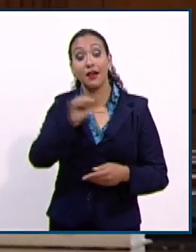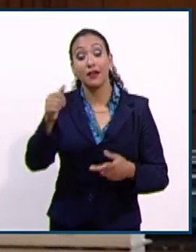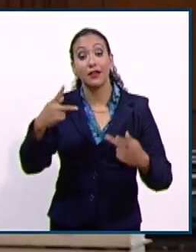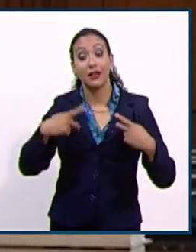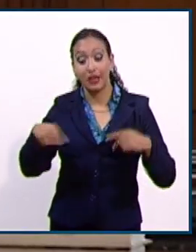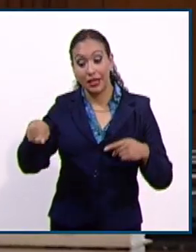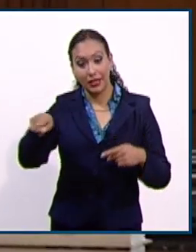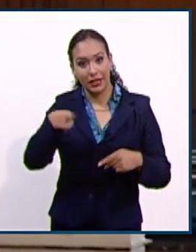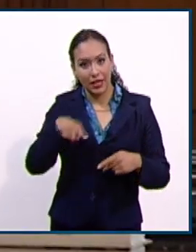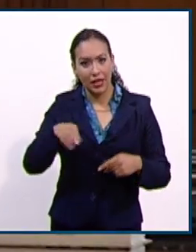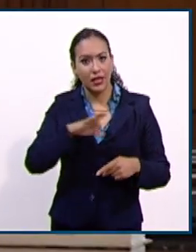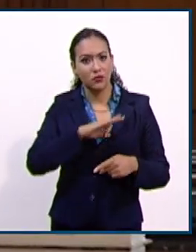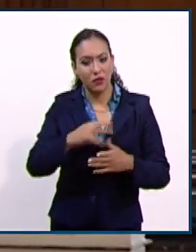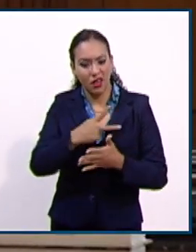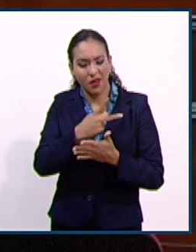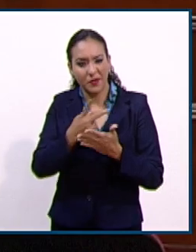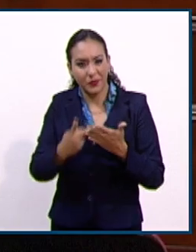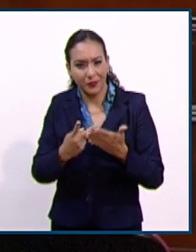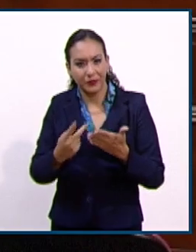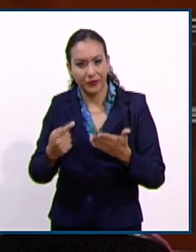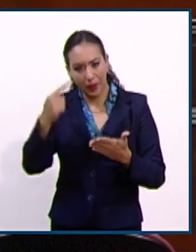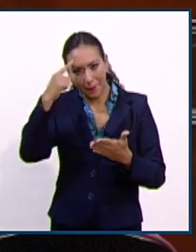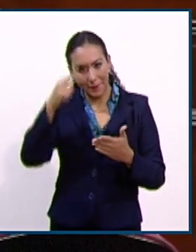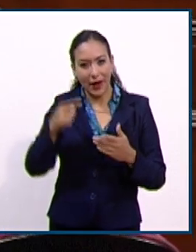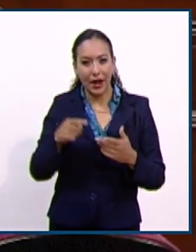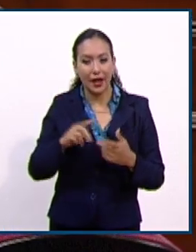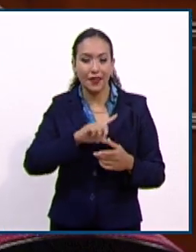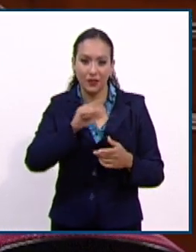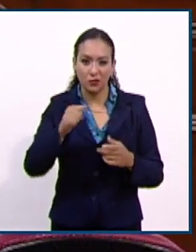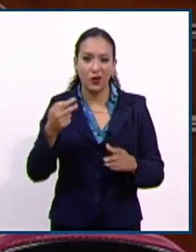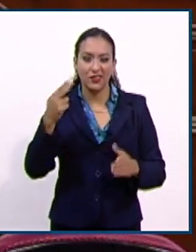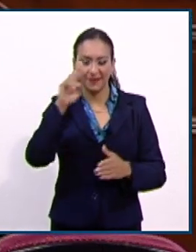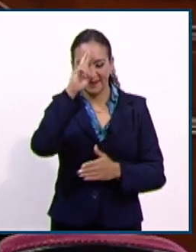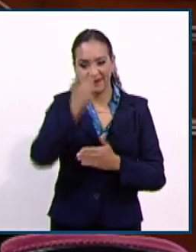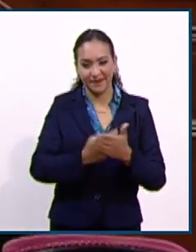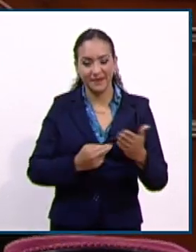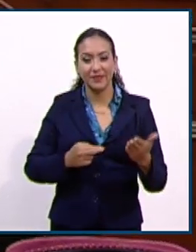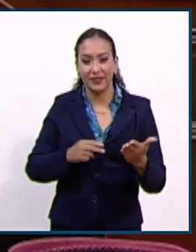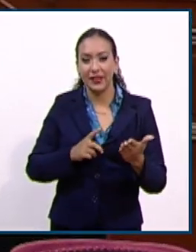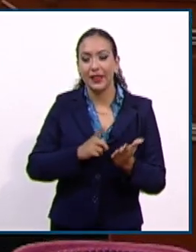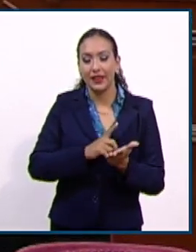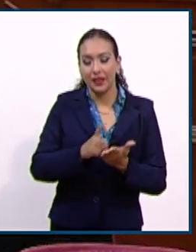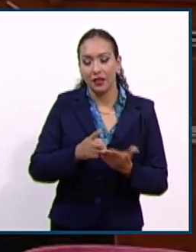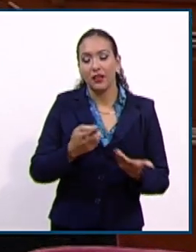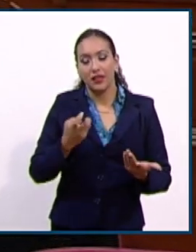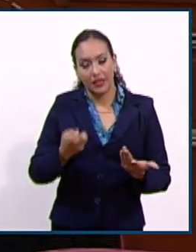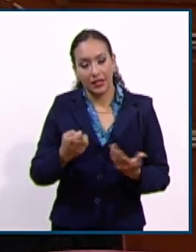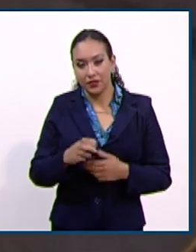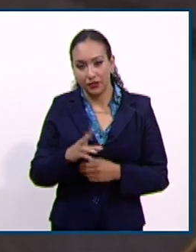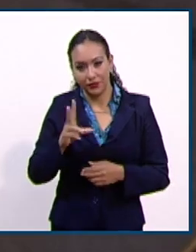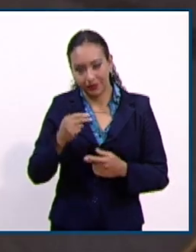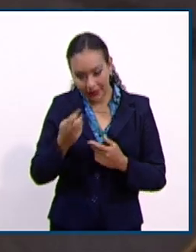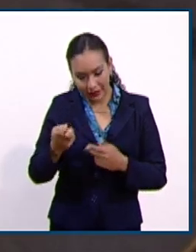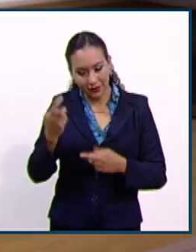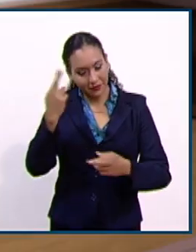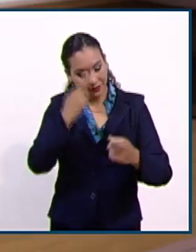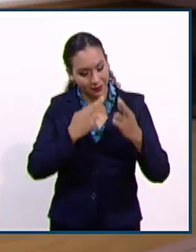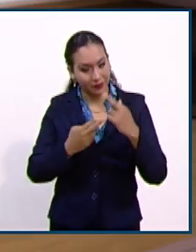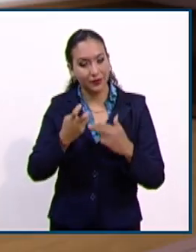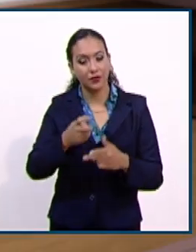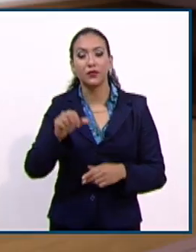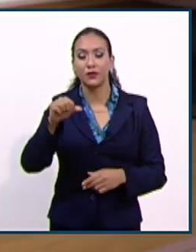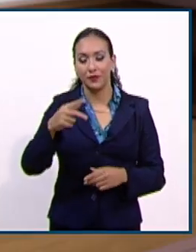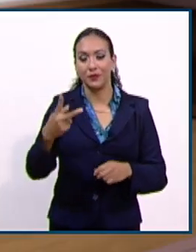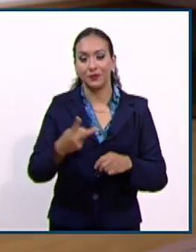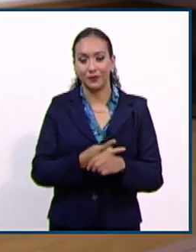puedan organizar o planear la comisión de un delito, cometerlo o evitar el cumplimiento de la función pública. Es lo que sucedió en